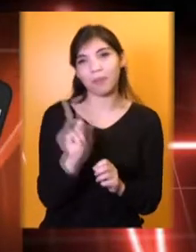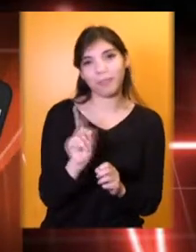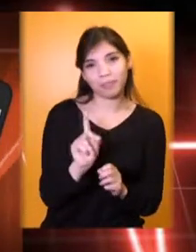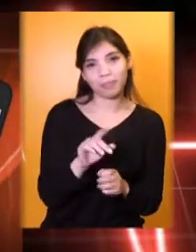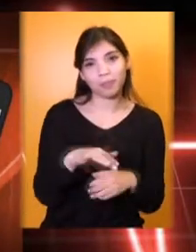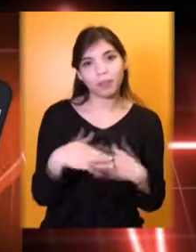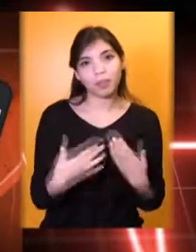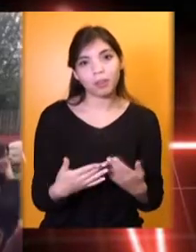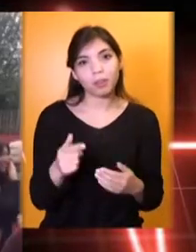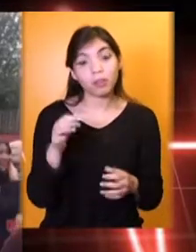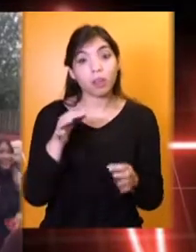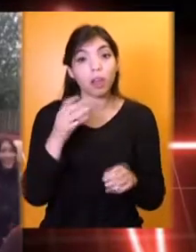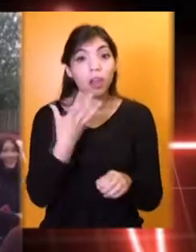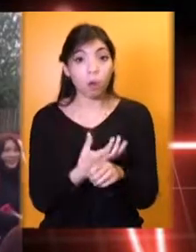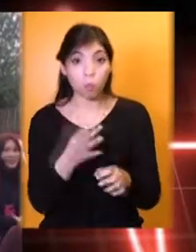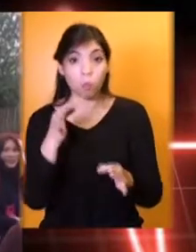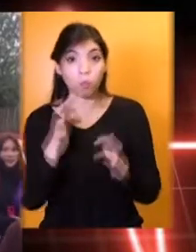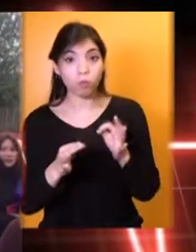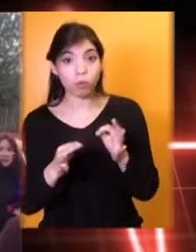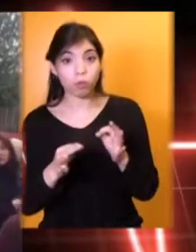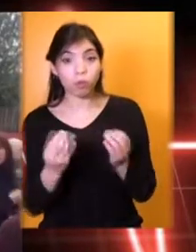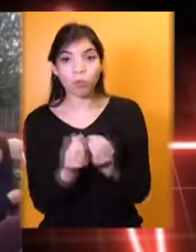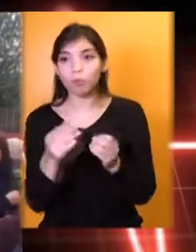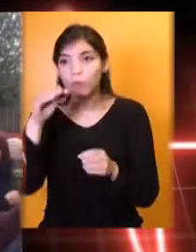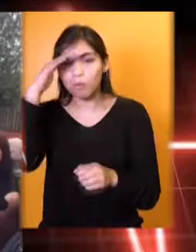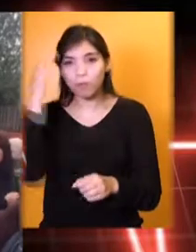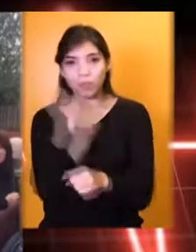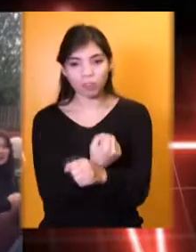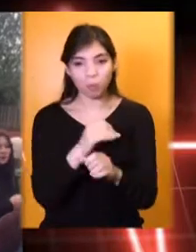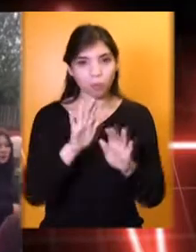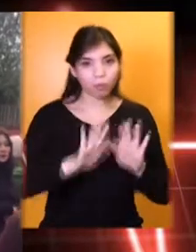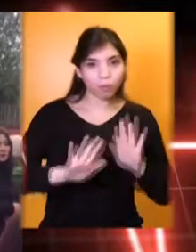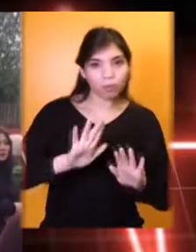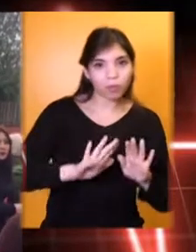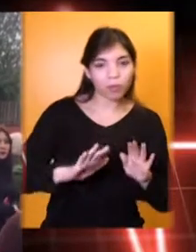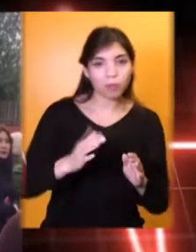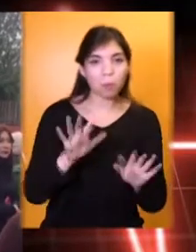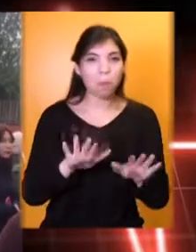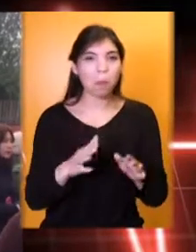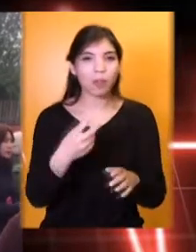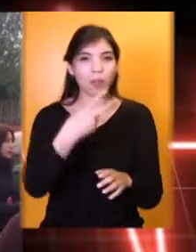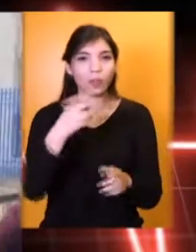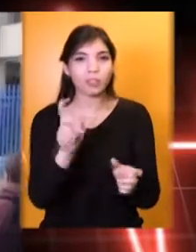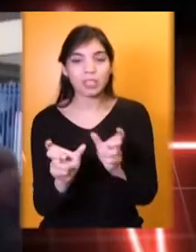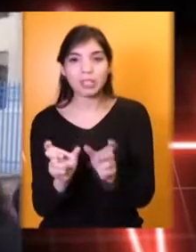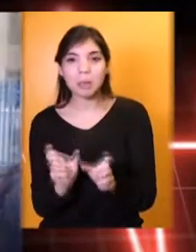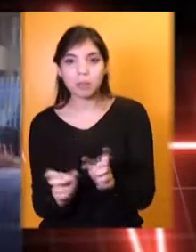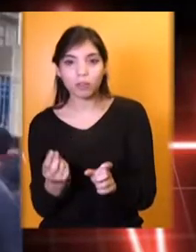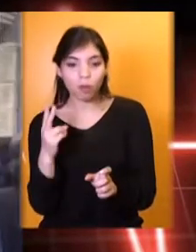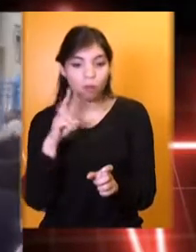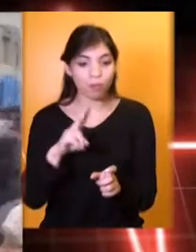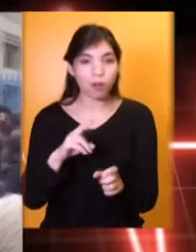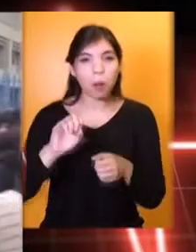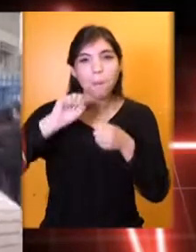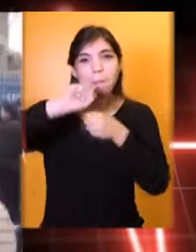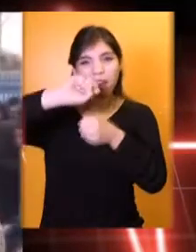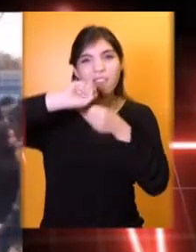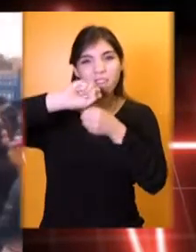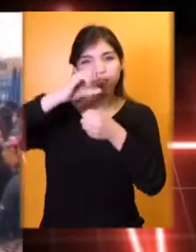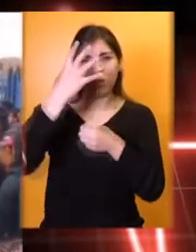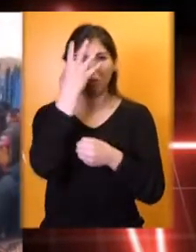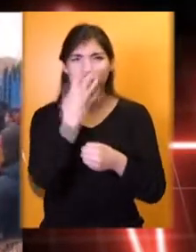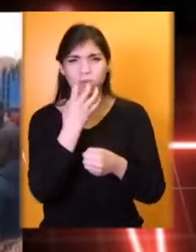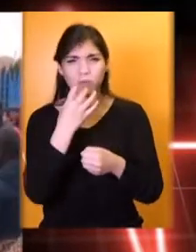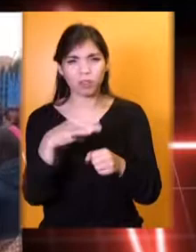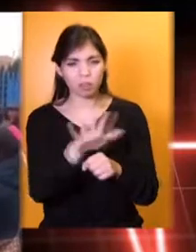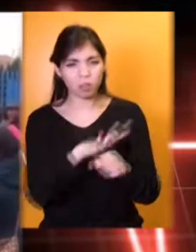de no ser impedida su acción. La audiencia se desarrolló bajo un fuerte resguardo policial y al menos unas 200 personas se congregaron en las